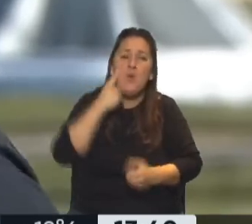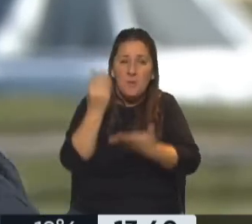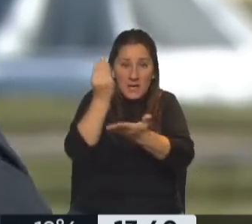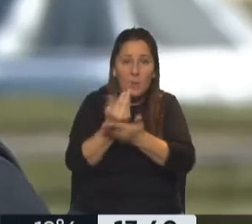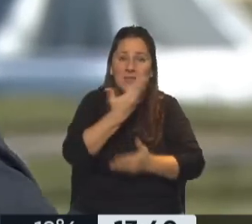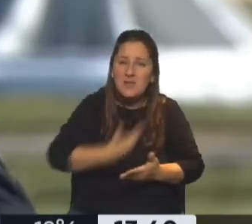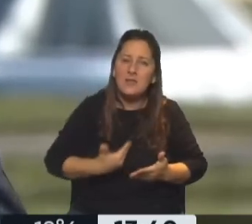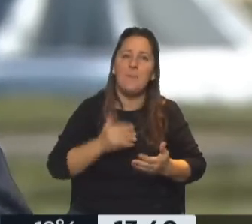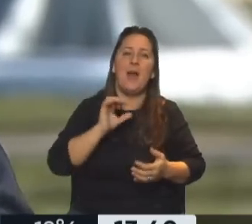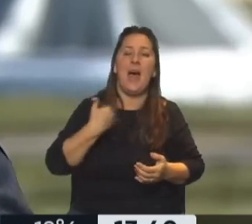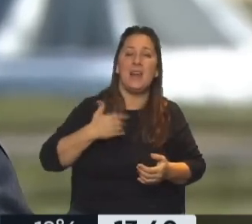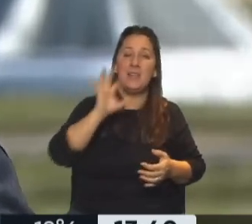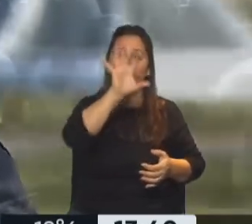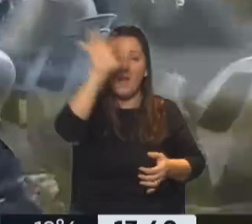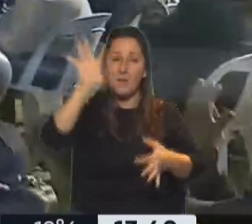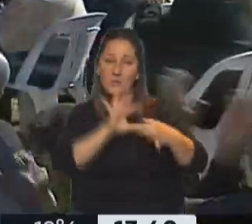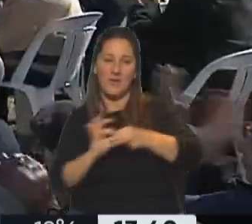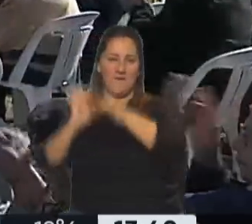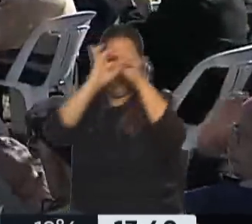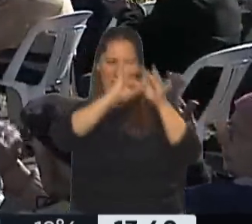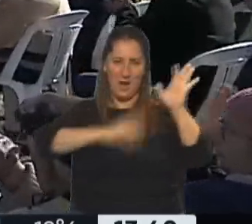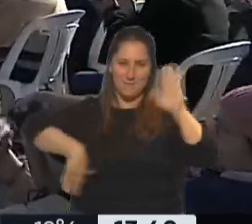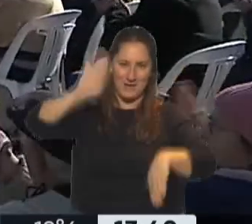más federal a la Argentina.